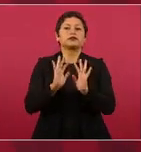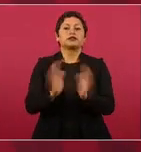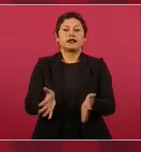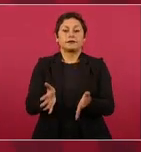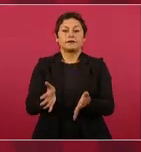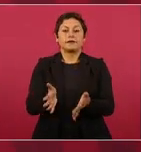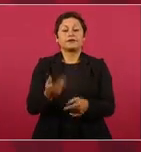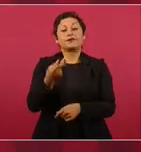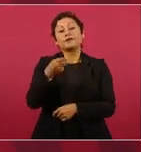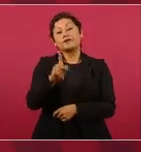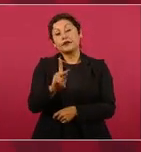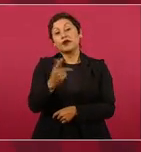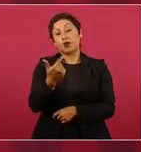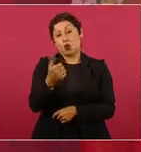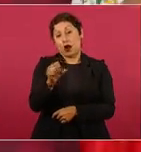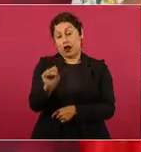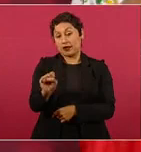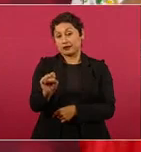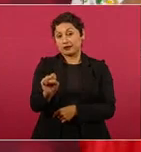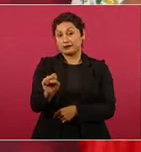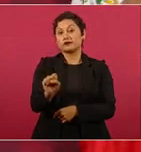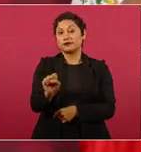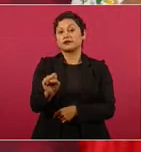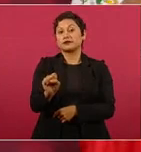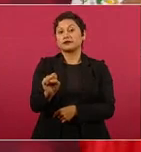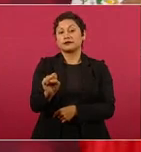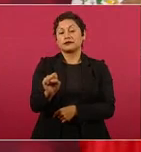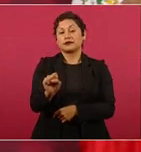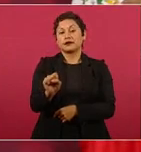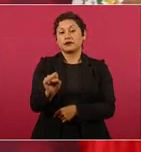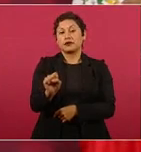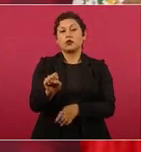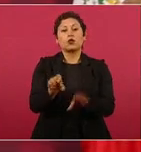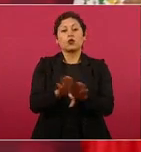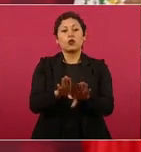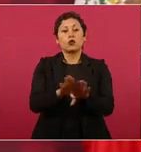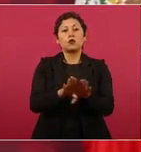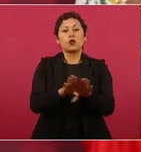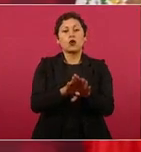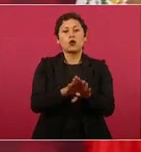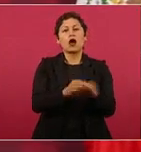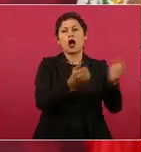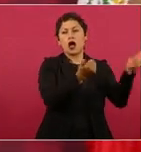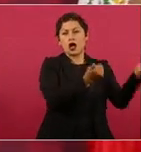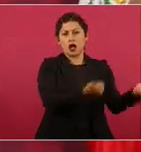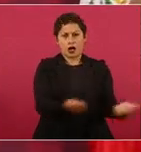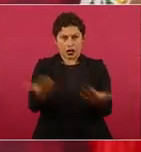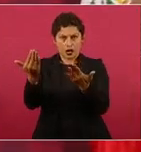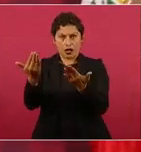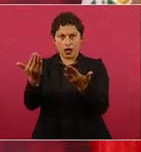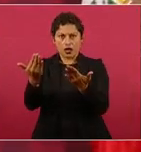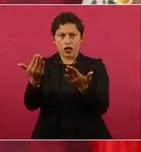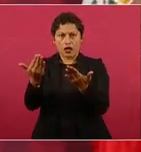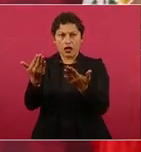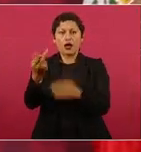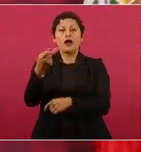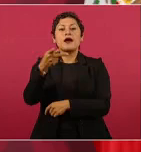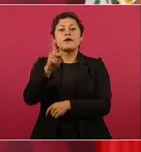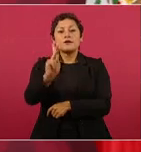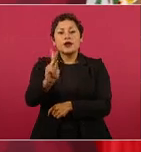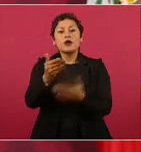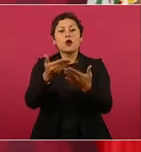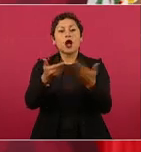gas, además de transportarlo por tierra, va a haber un